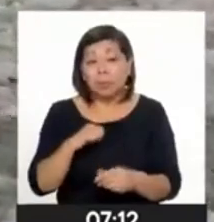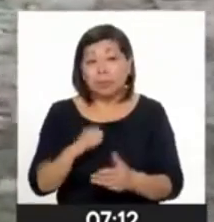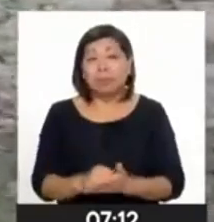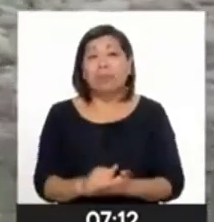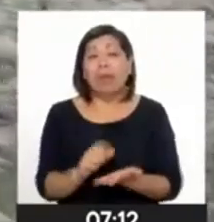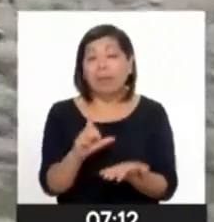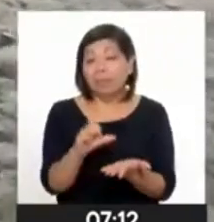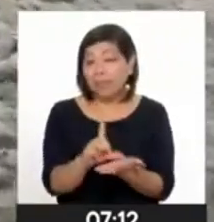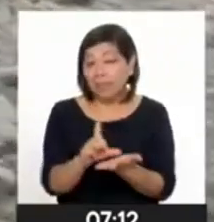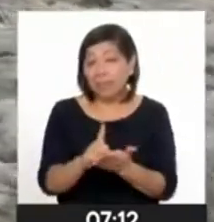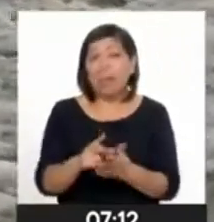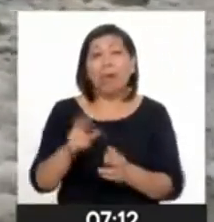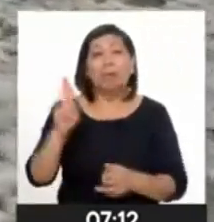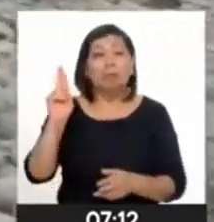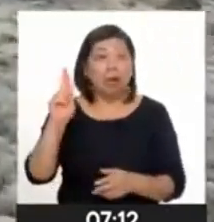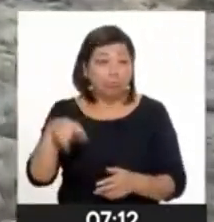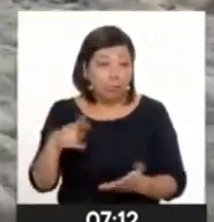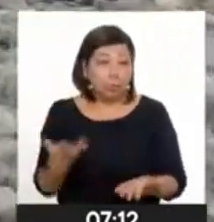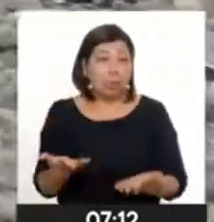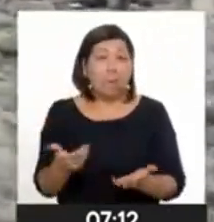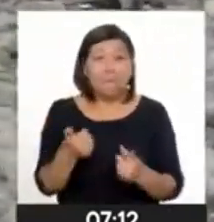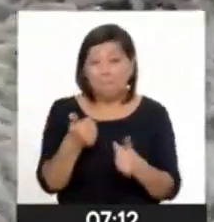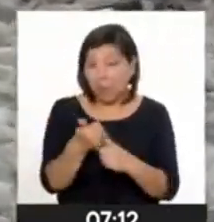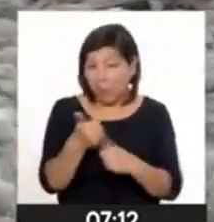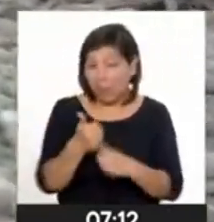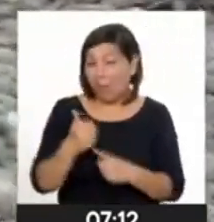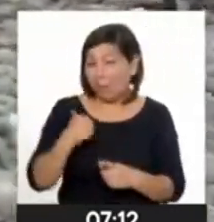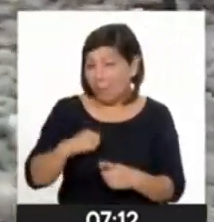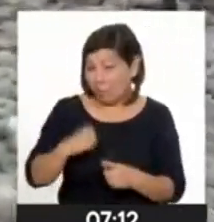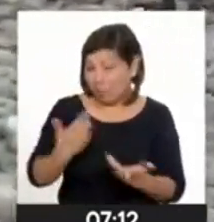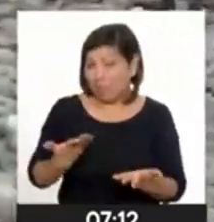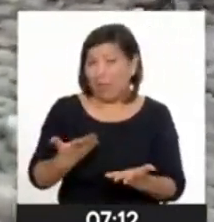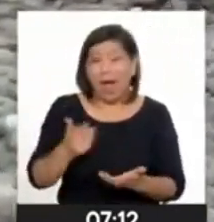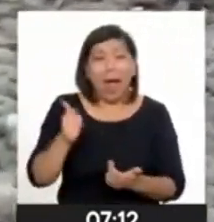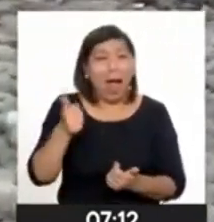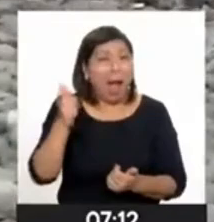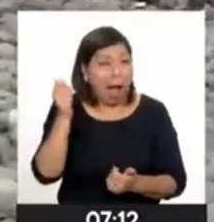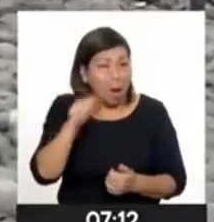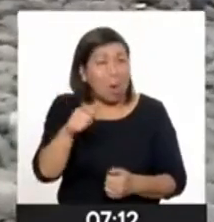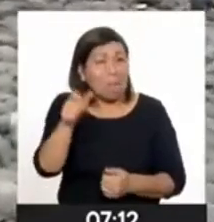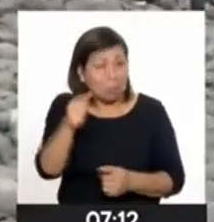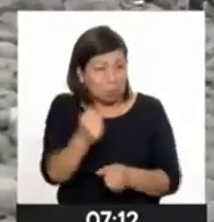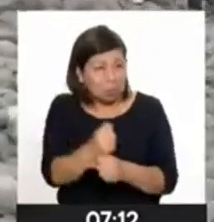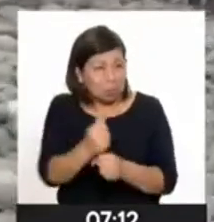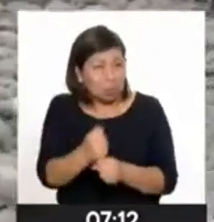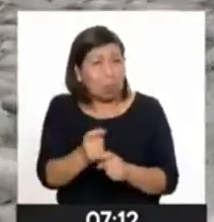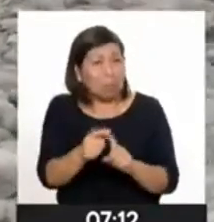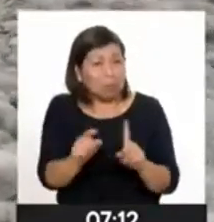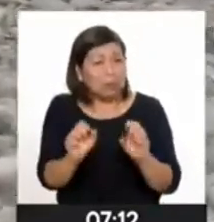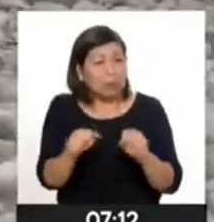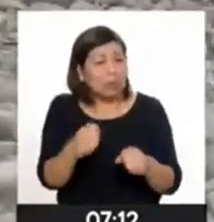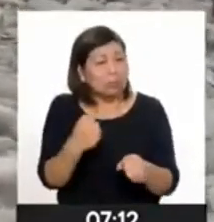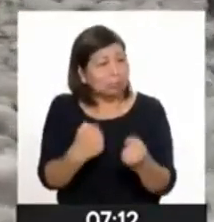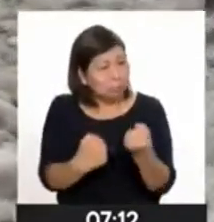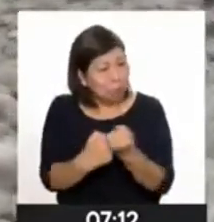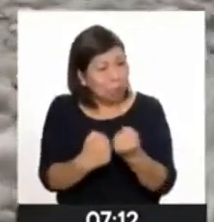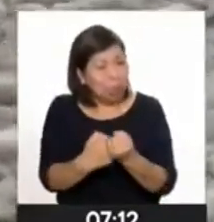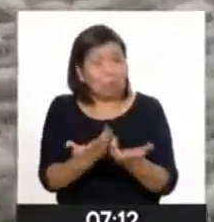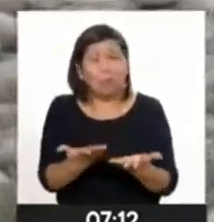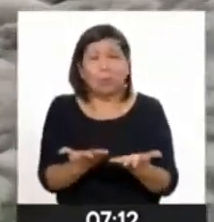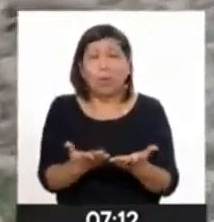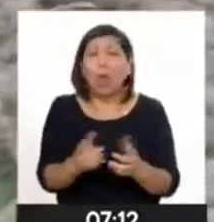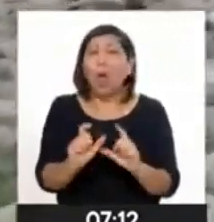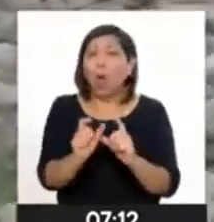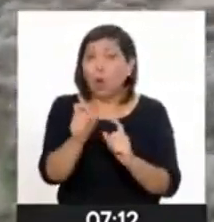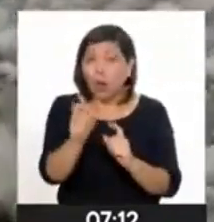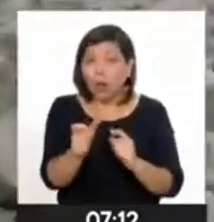Metropolitana de Lima, del RIMAC, de la propia Municipalidad Distrital del Agustino. Hay trabajadores, hay funcionarios que están aquí, pero también están nuestros